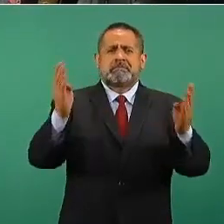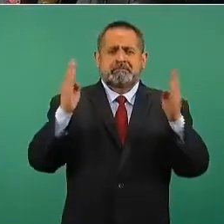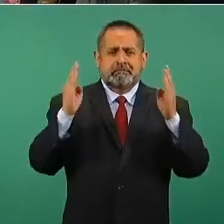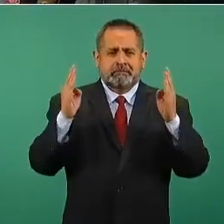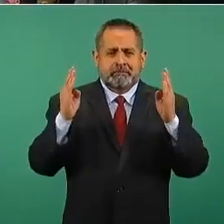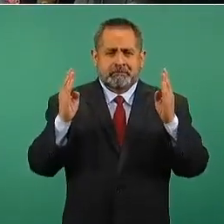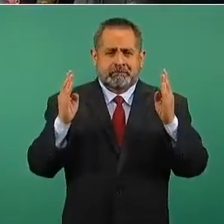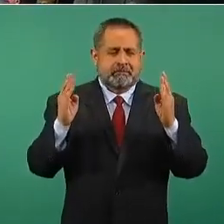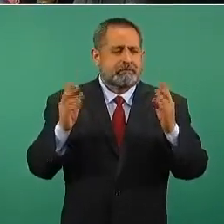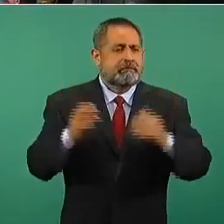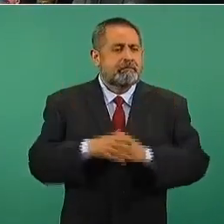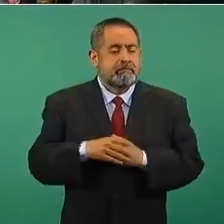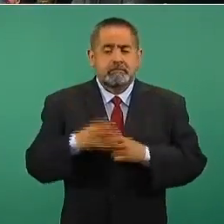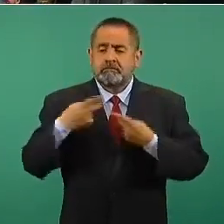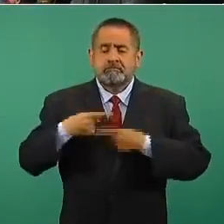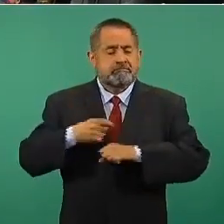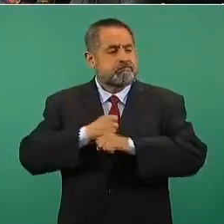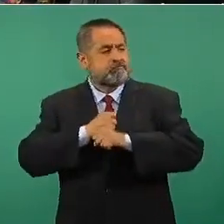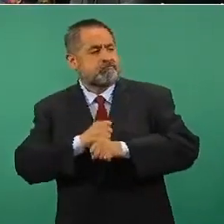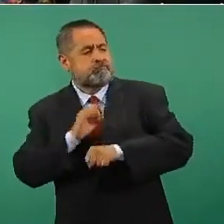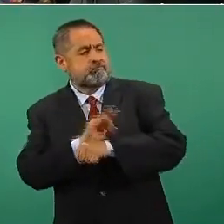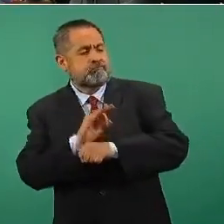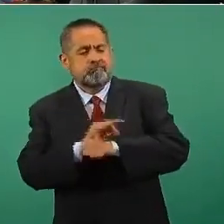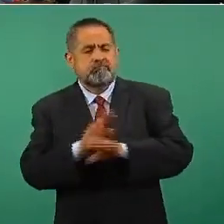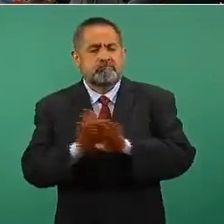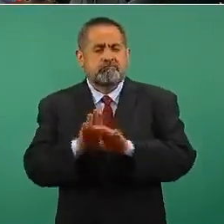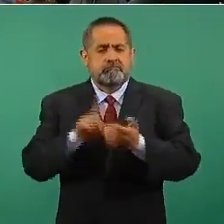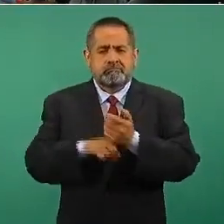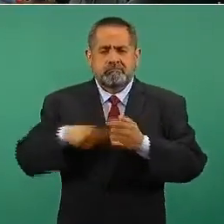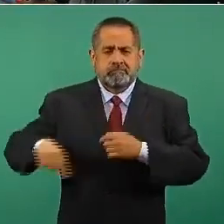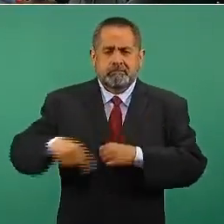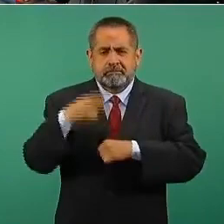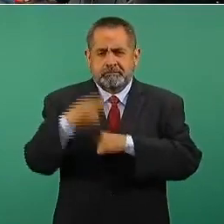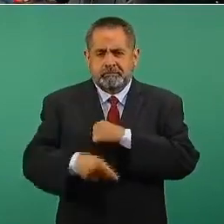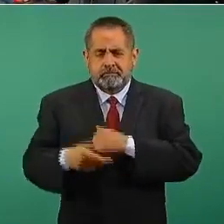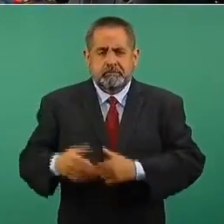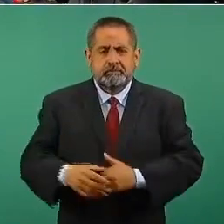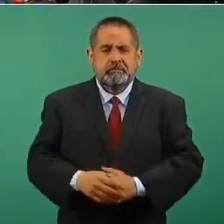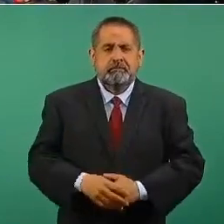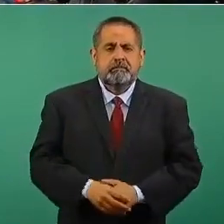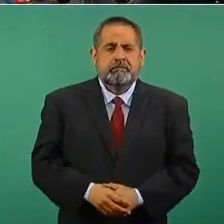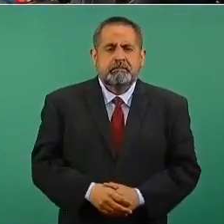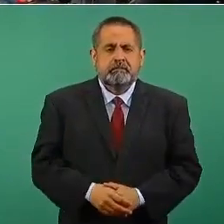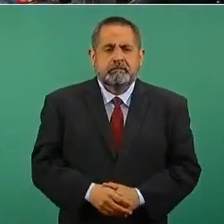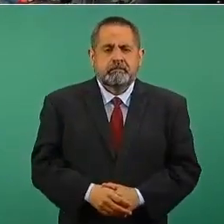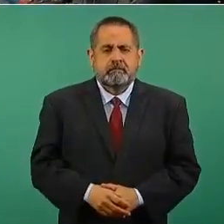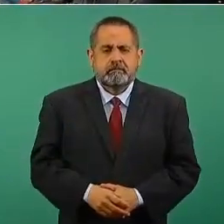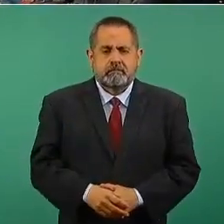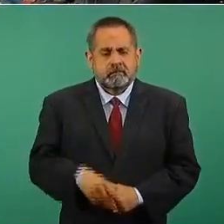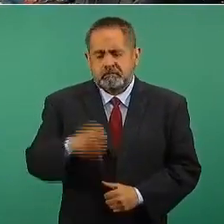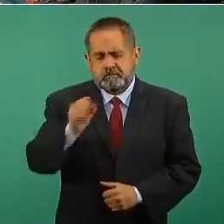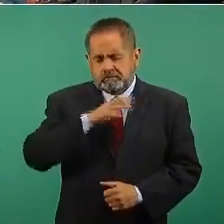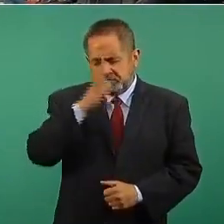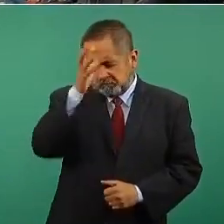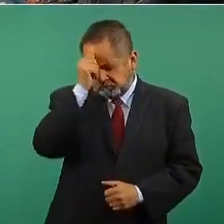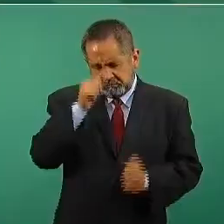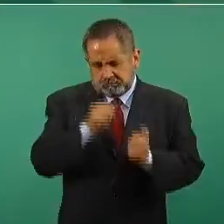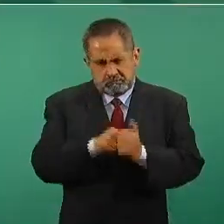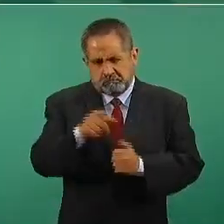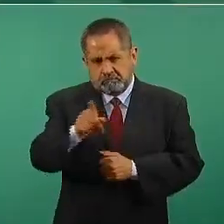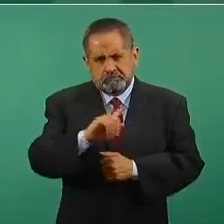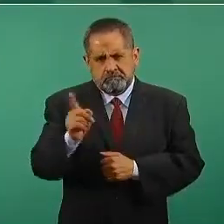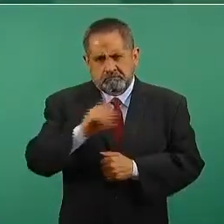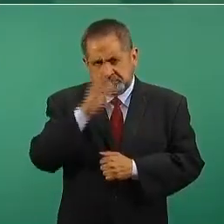que defendido por personas que también, bueno, pues ponen en riesgo su vida. Sí, yo no comparto ese punto de